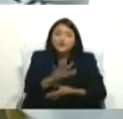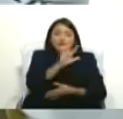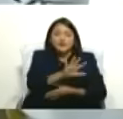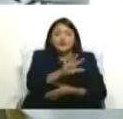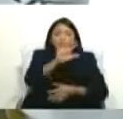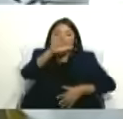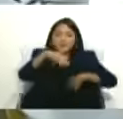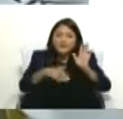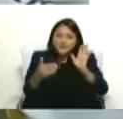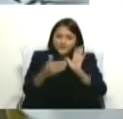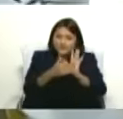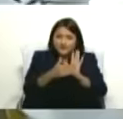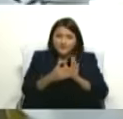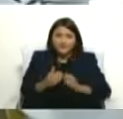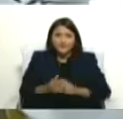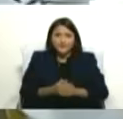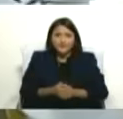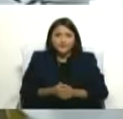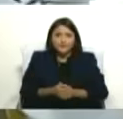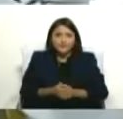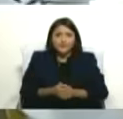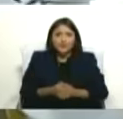10.515.000 para esta pregunta,